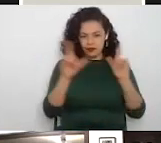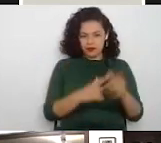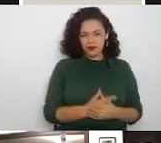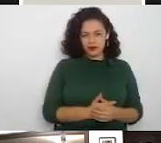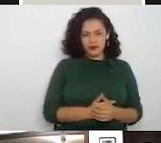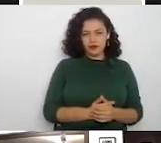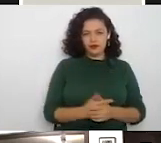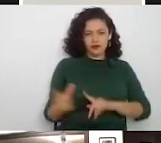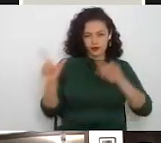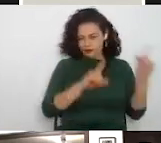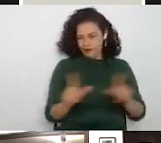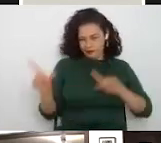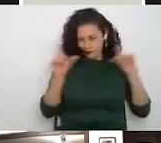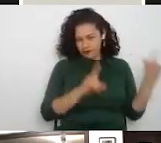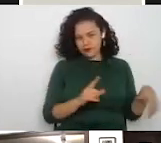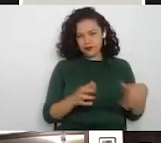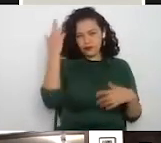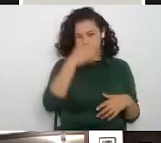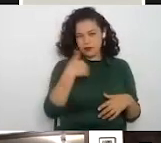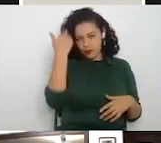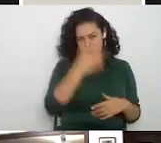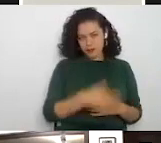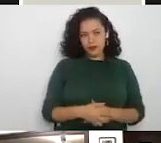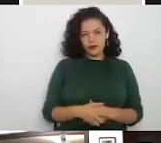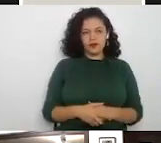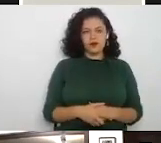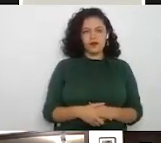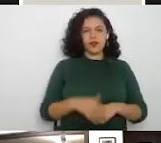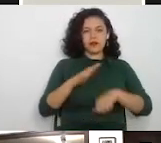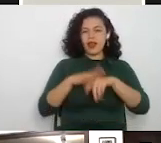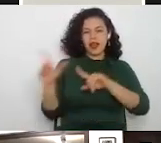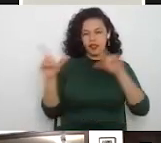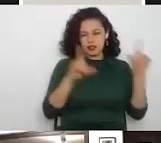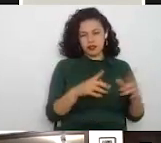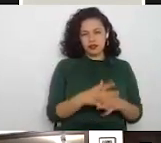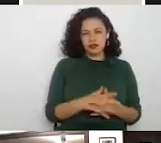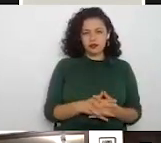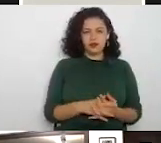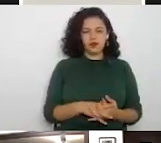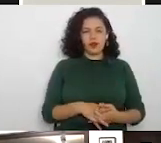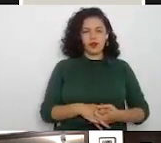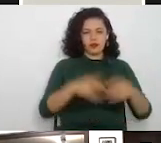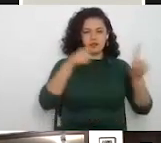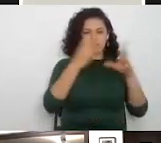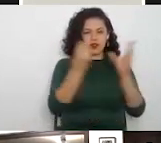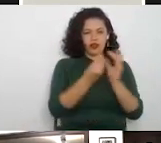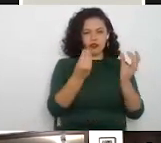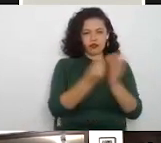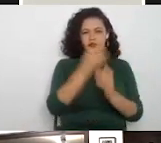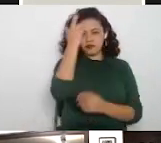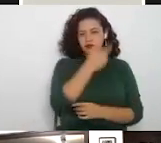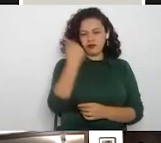más para acá. Revisamos entonces, un poquito más adelante, pues el objetivo del curso, ¿no? Que es revisar